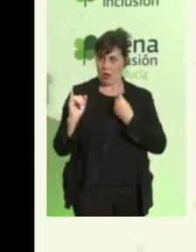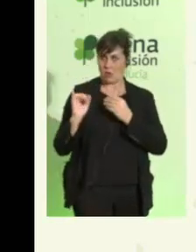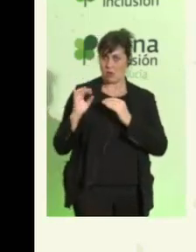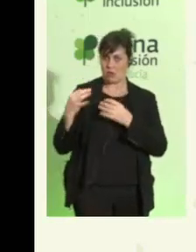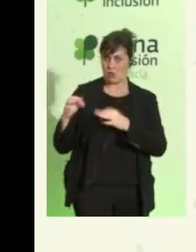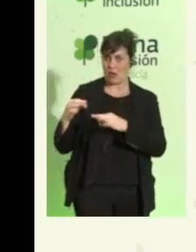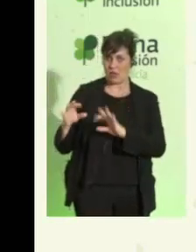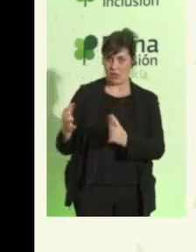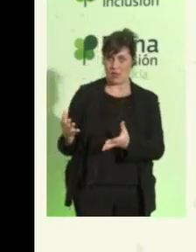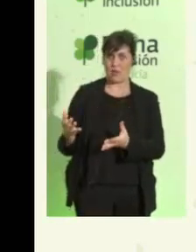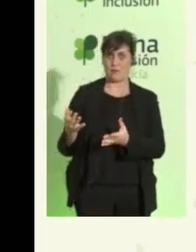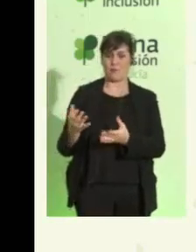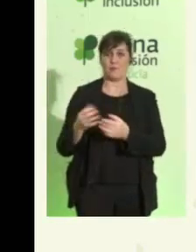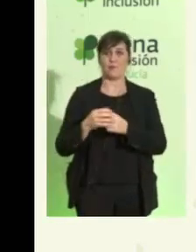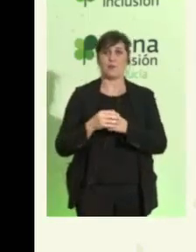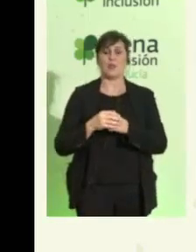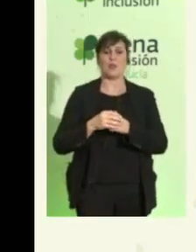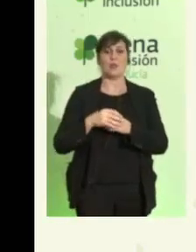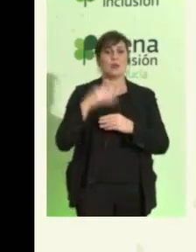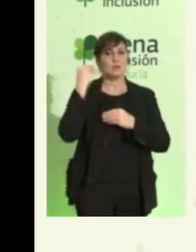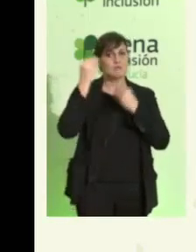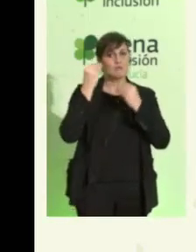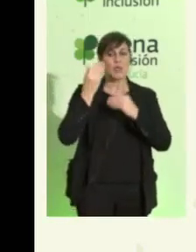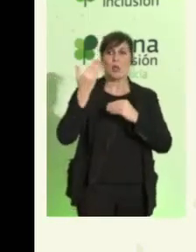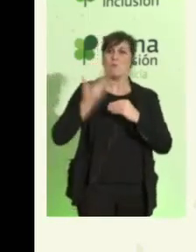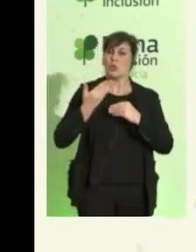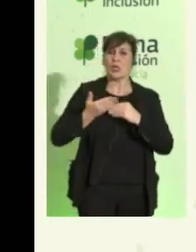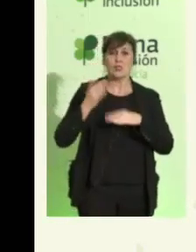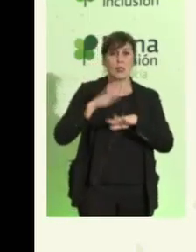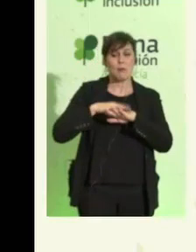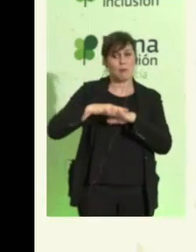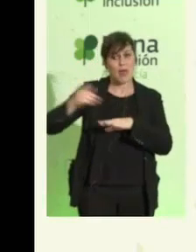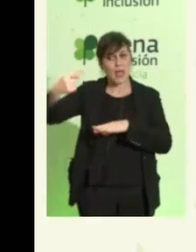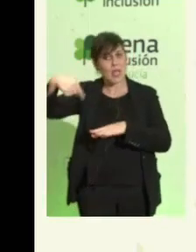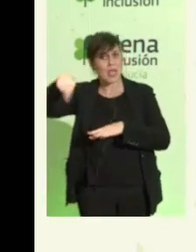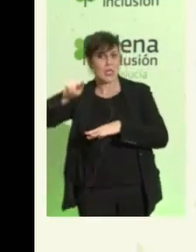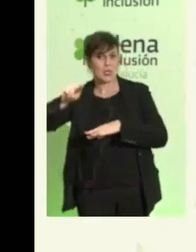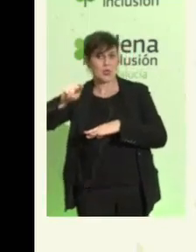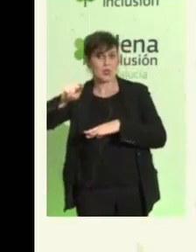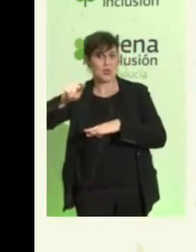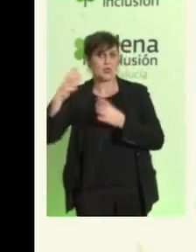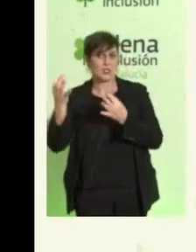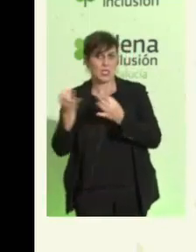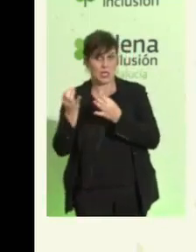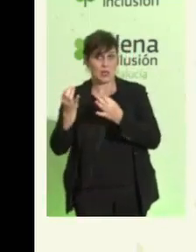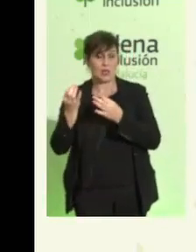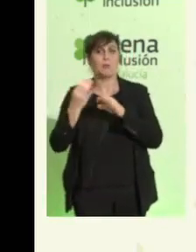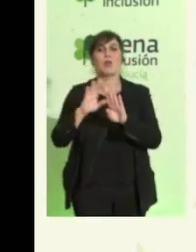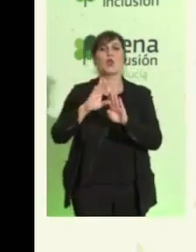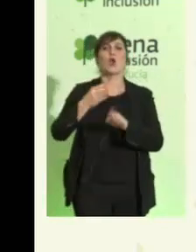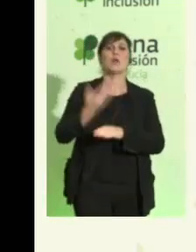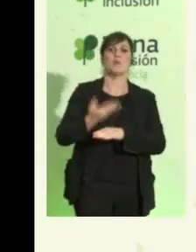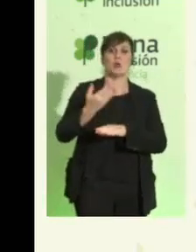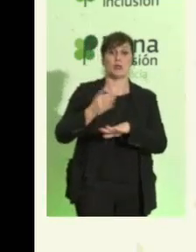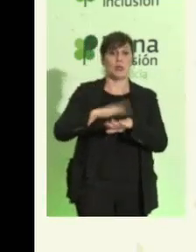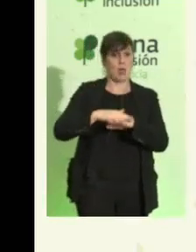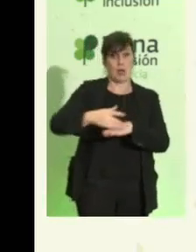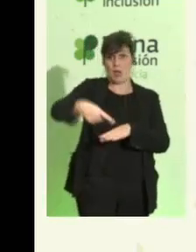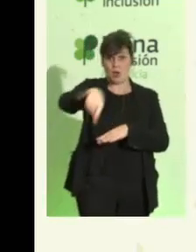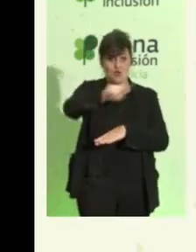Teníamos que decir, bueno, ¿qué es importante en la vida? No solo para las personas para las que trabajamos, sino ¿qué es importante para todos nosotros en la